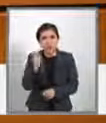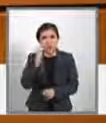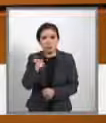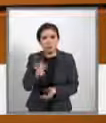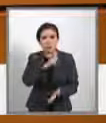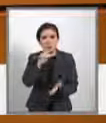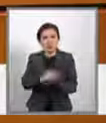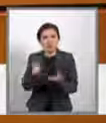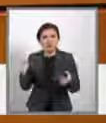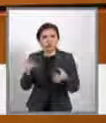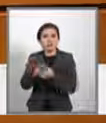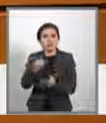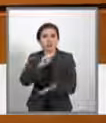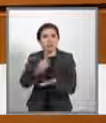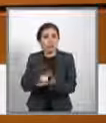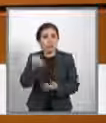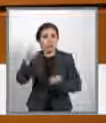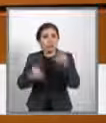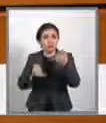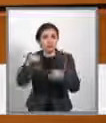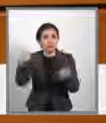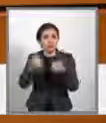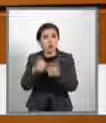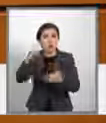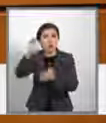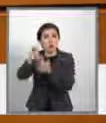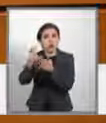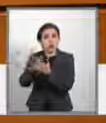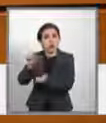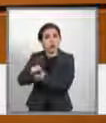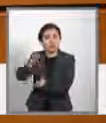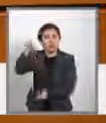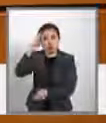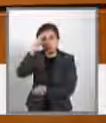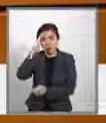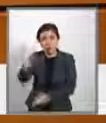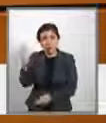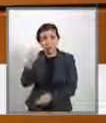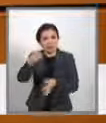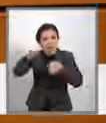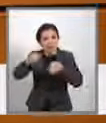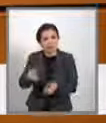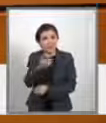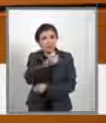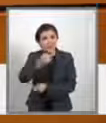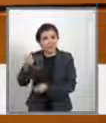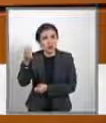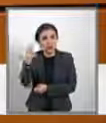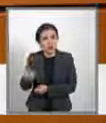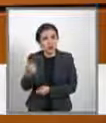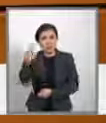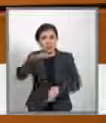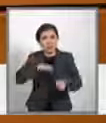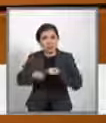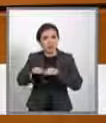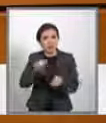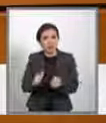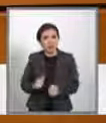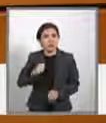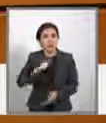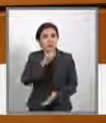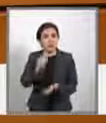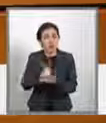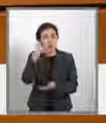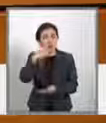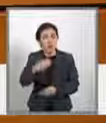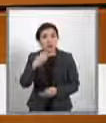apegados a la legalidad, a la constitucionalidad. Seamos pulcros en el procedimiento que nos exige nuestra ley suprema, por